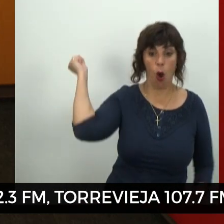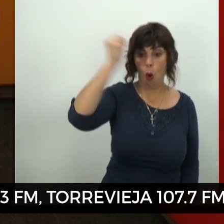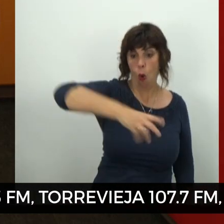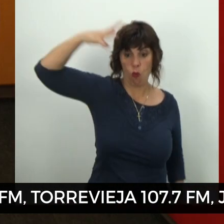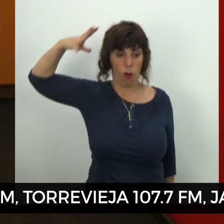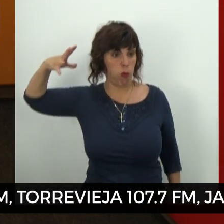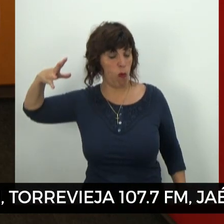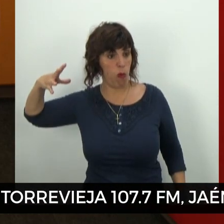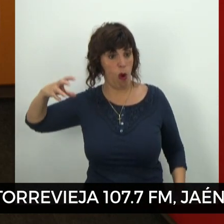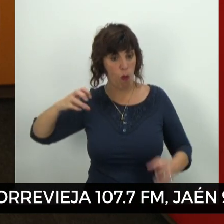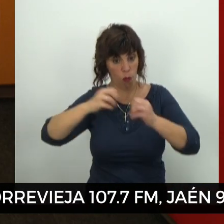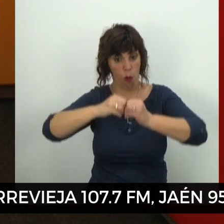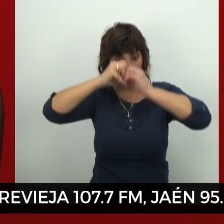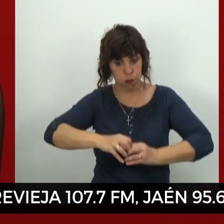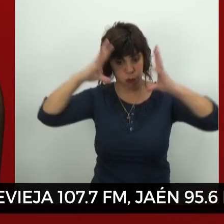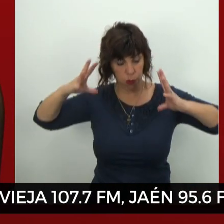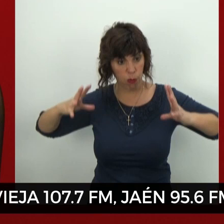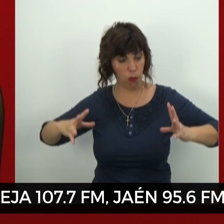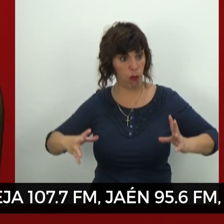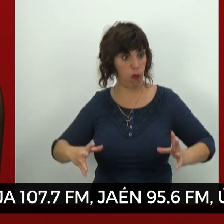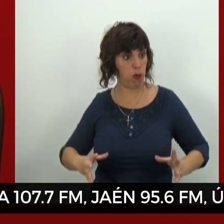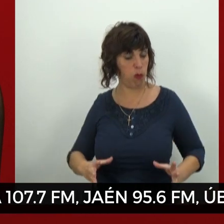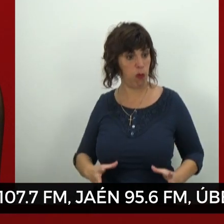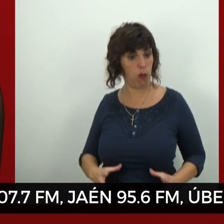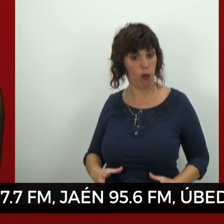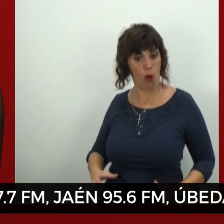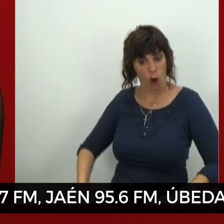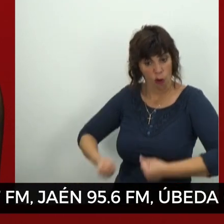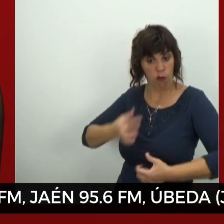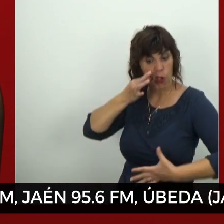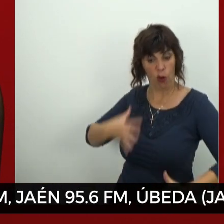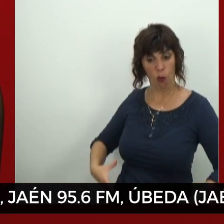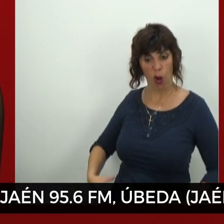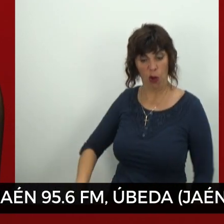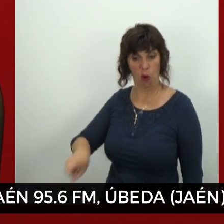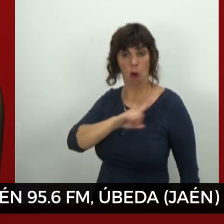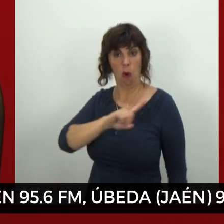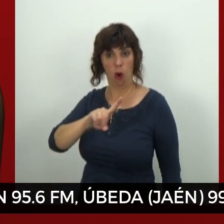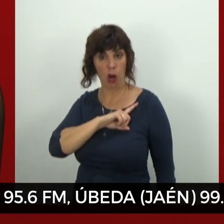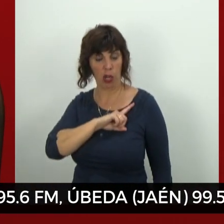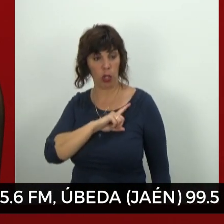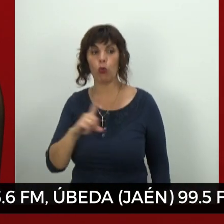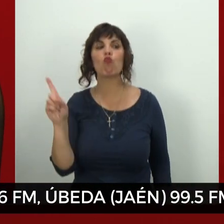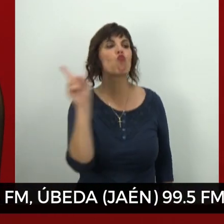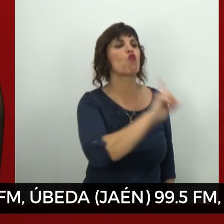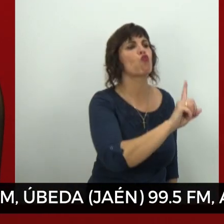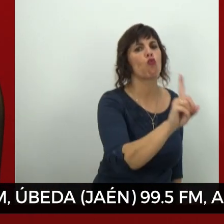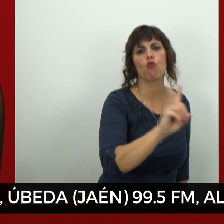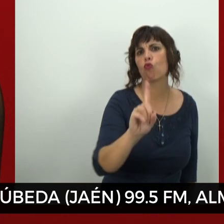fuerza humana, no viene con ejército, sino por mi espíritu, dice el Señor.